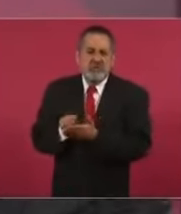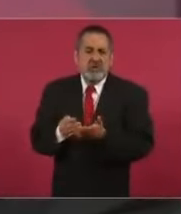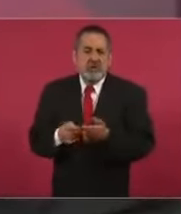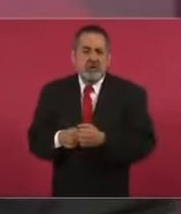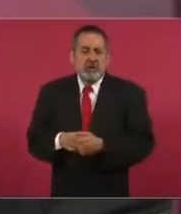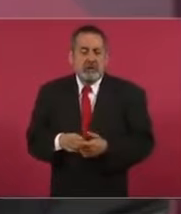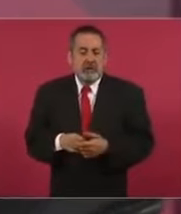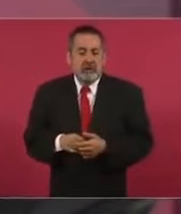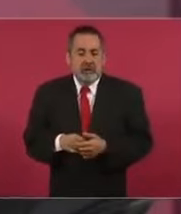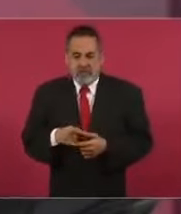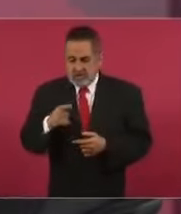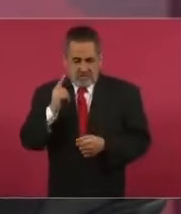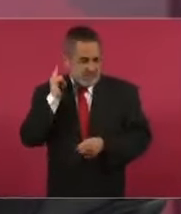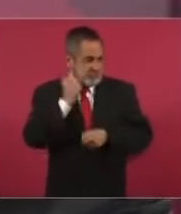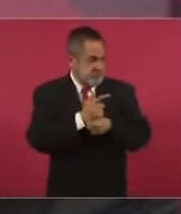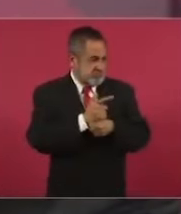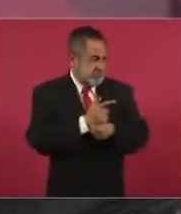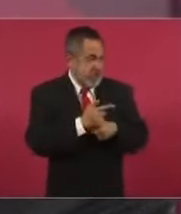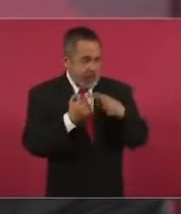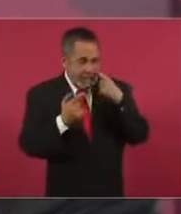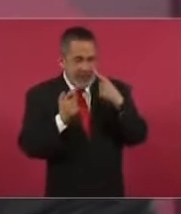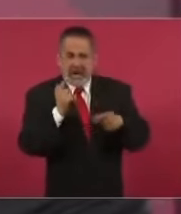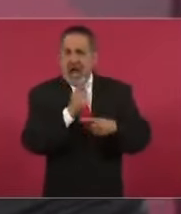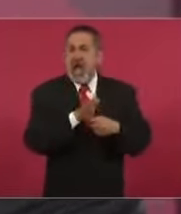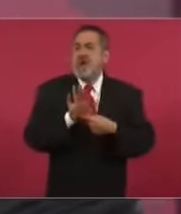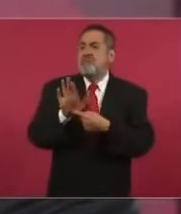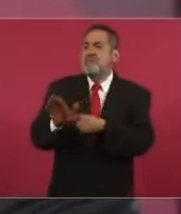y se demostró